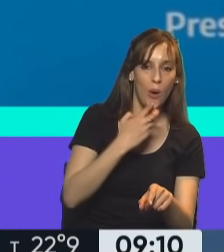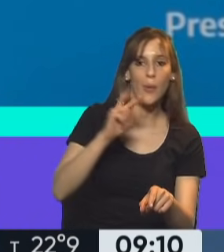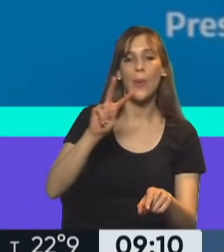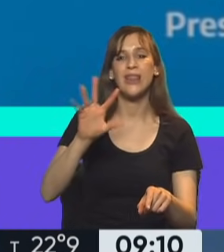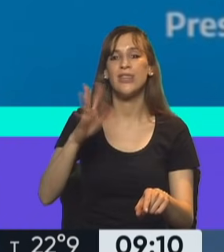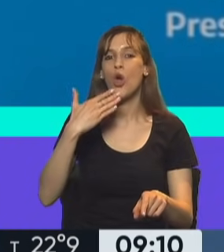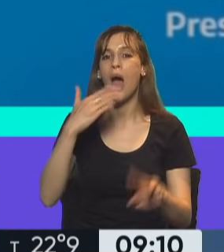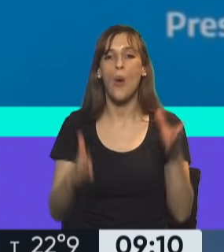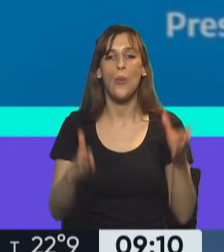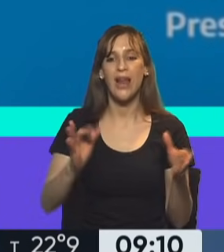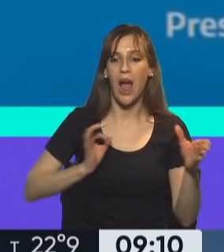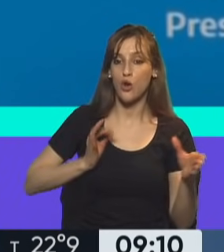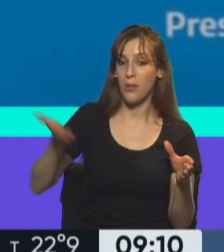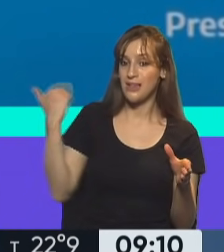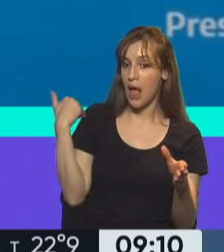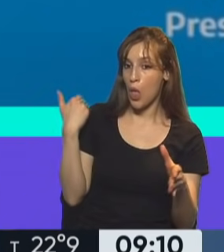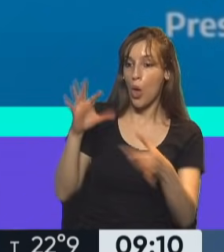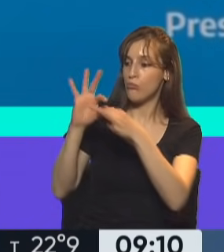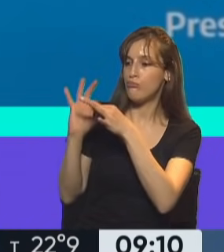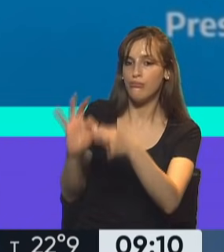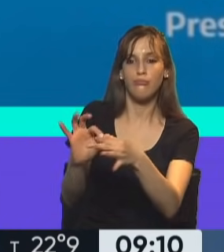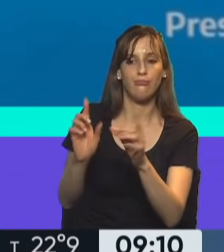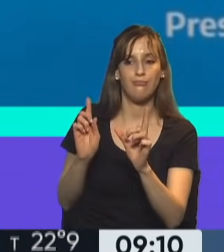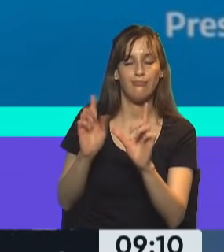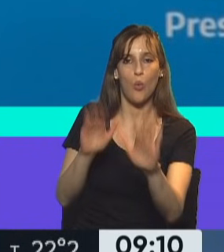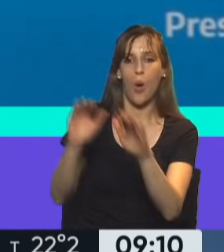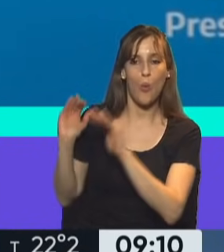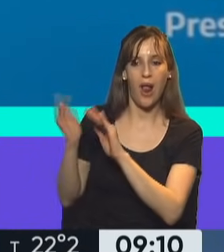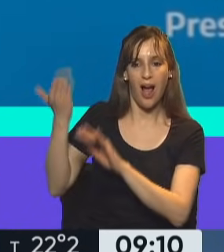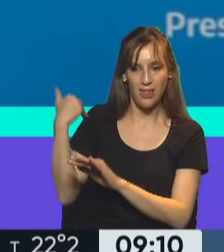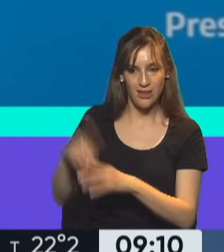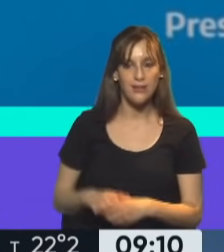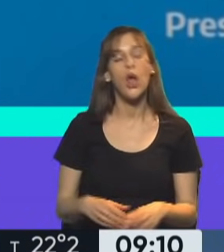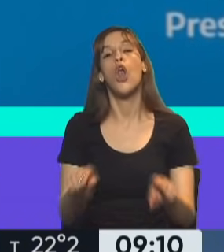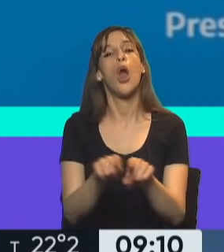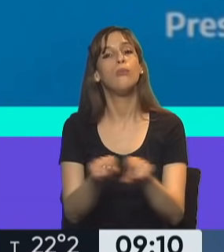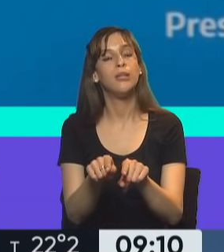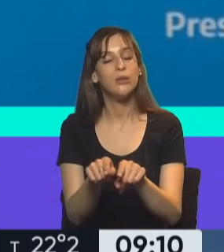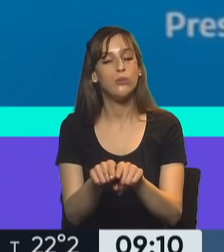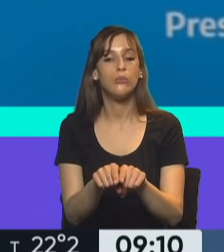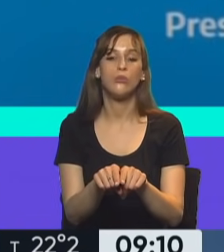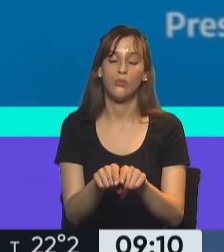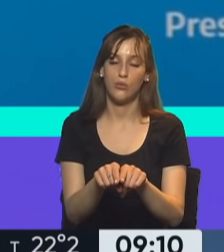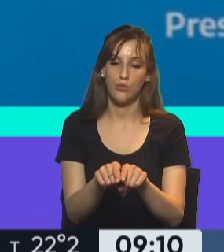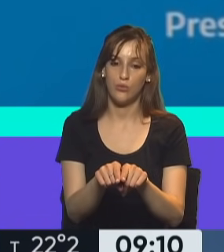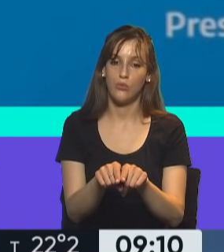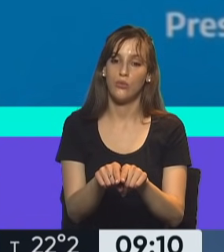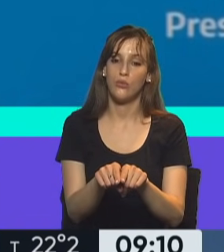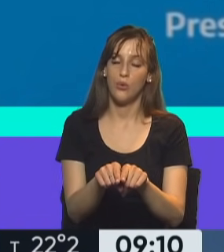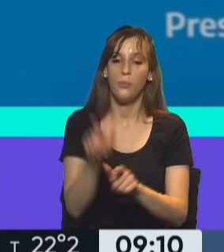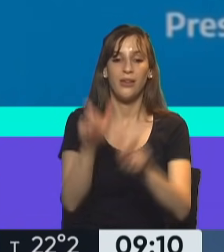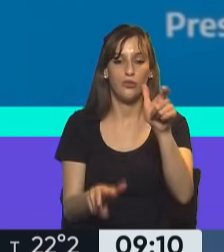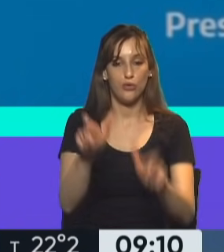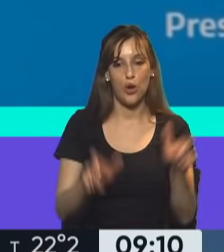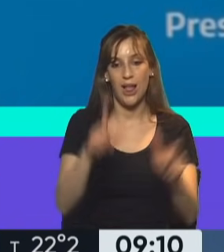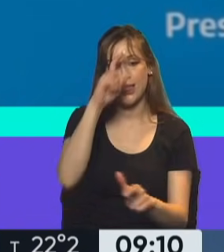pasado, en este descenso sostenido de la mortalidad. Y lo mismo está sucediendo con los pacientes internados